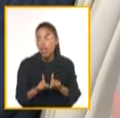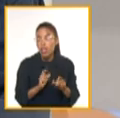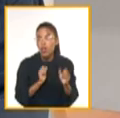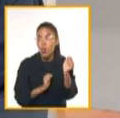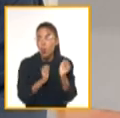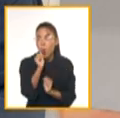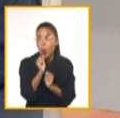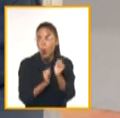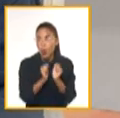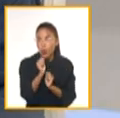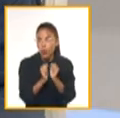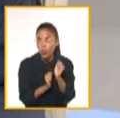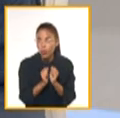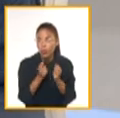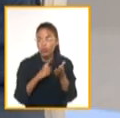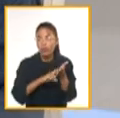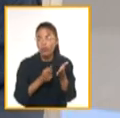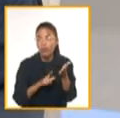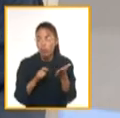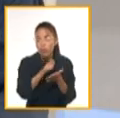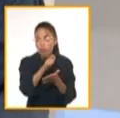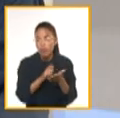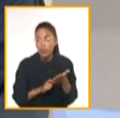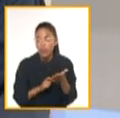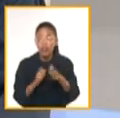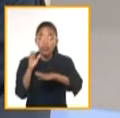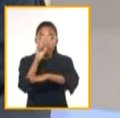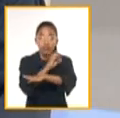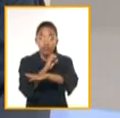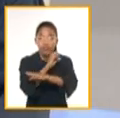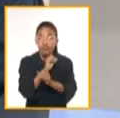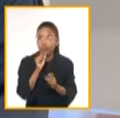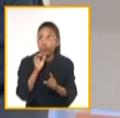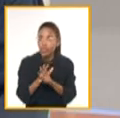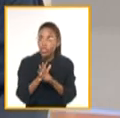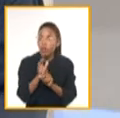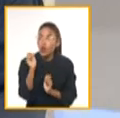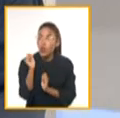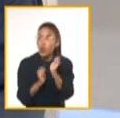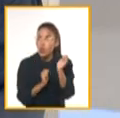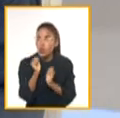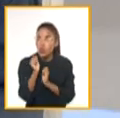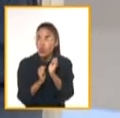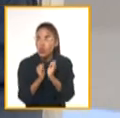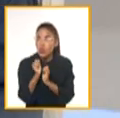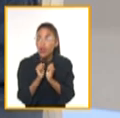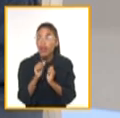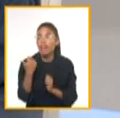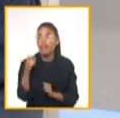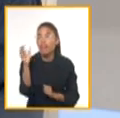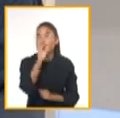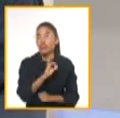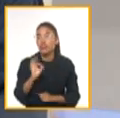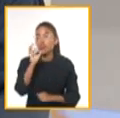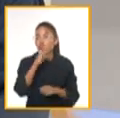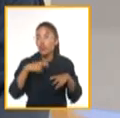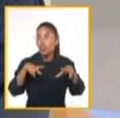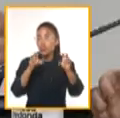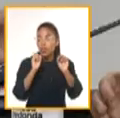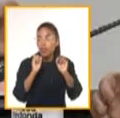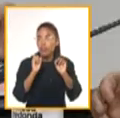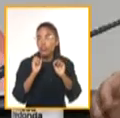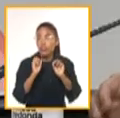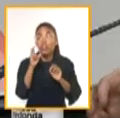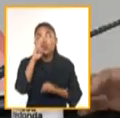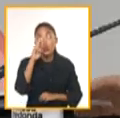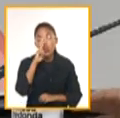ir hasta el centro del país para activar entonces el arranque de la generación de 10 de octubre, la termoeléctrica Nuevita. A partir de Nuevita, en el centro